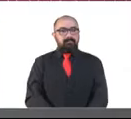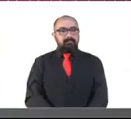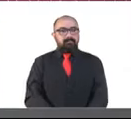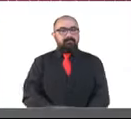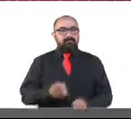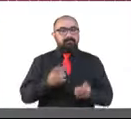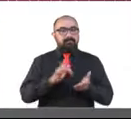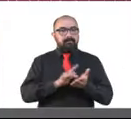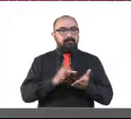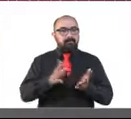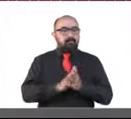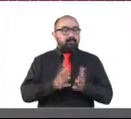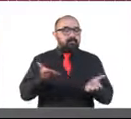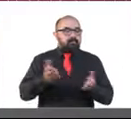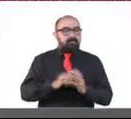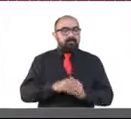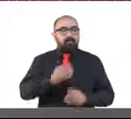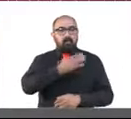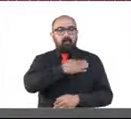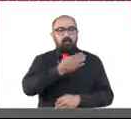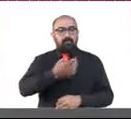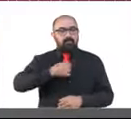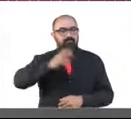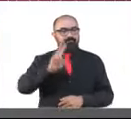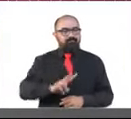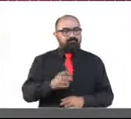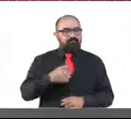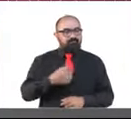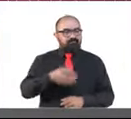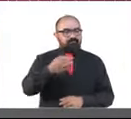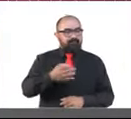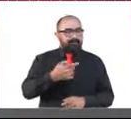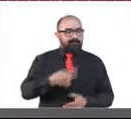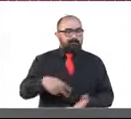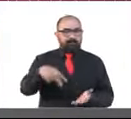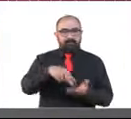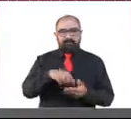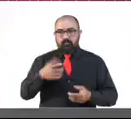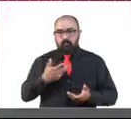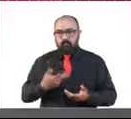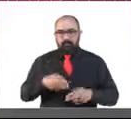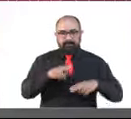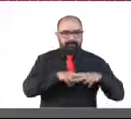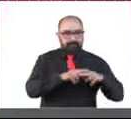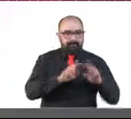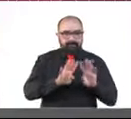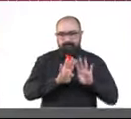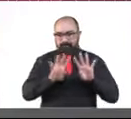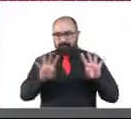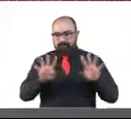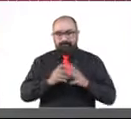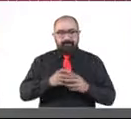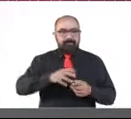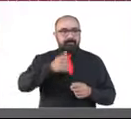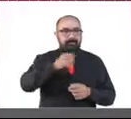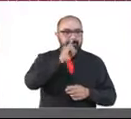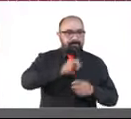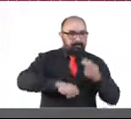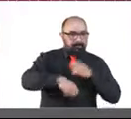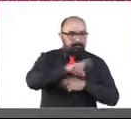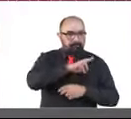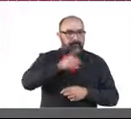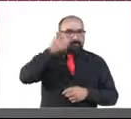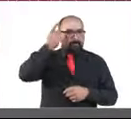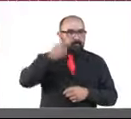gracias. Gracias. Bueno, pues es un honor para mí estar en esta mesa. Doctor, secretario, jefa de gobierno, muchas